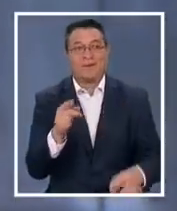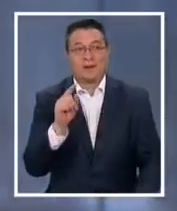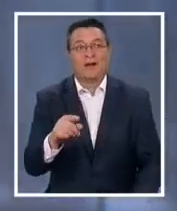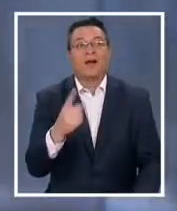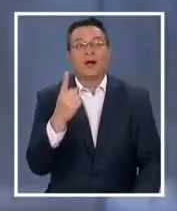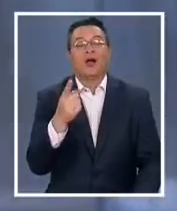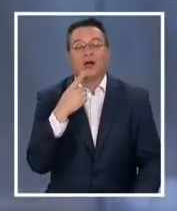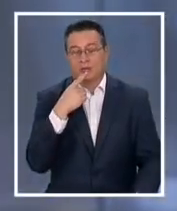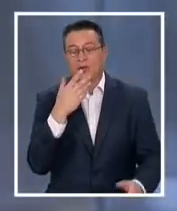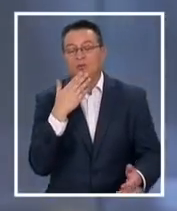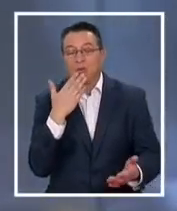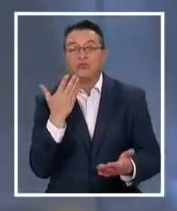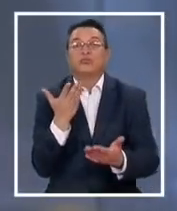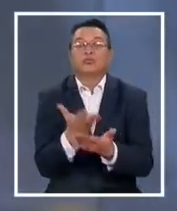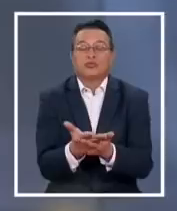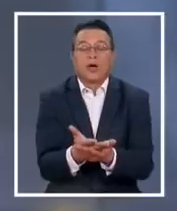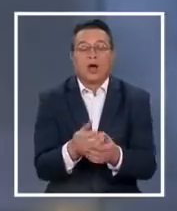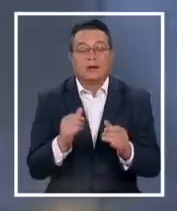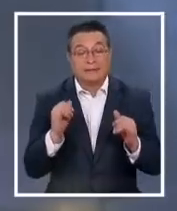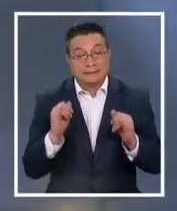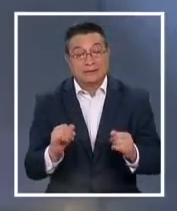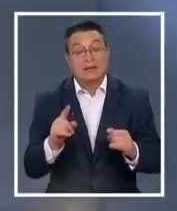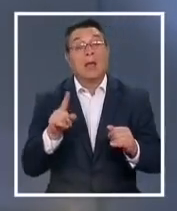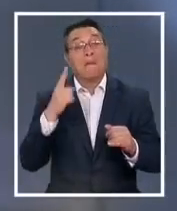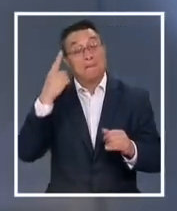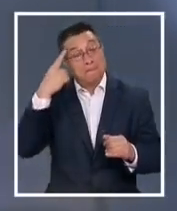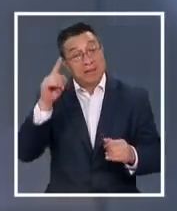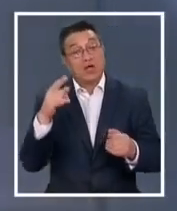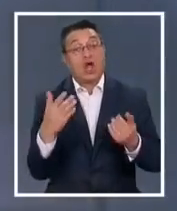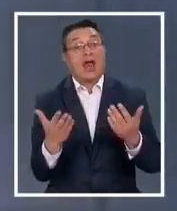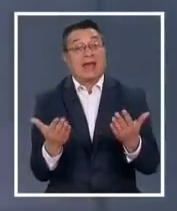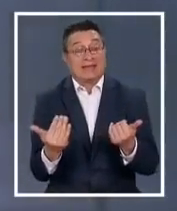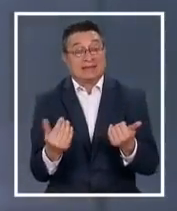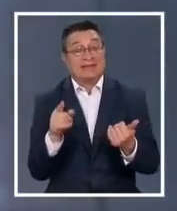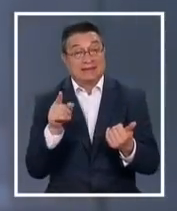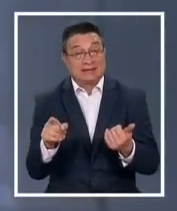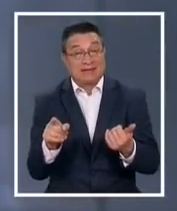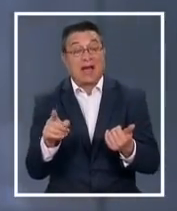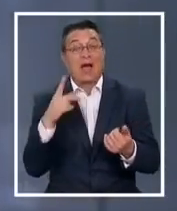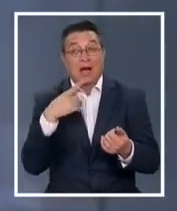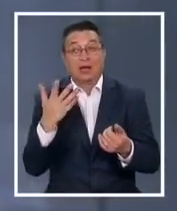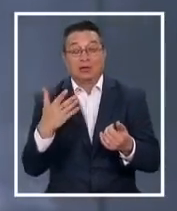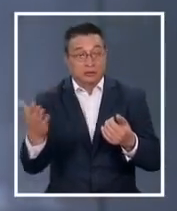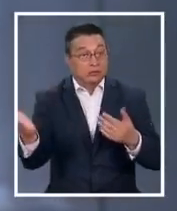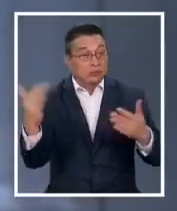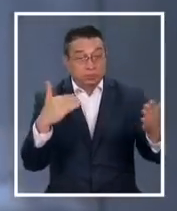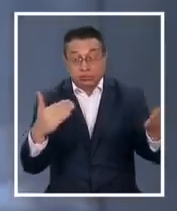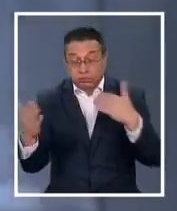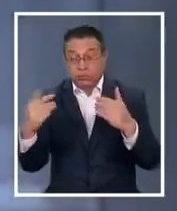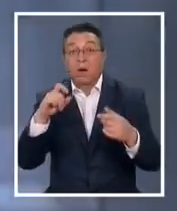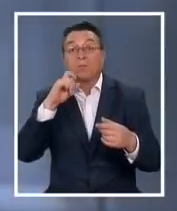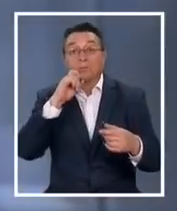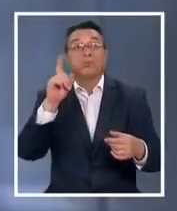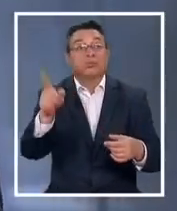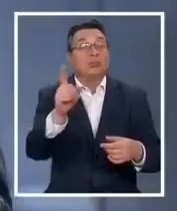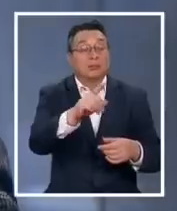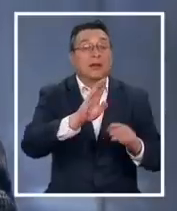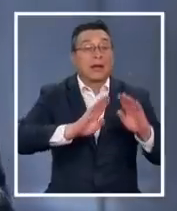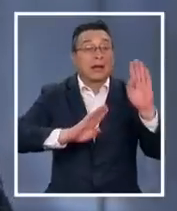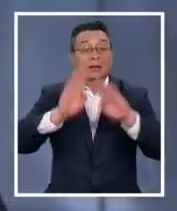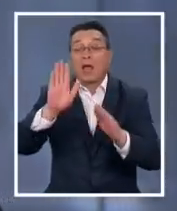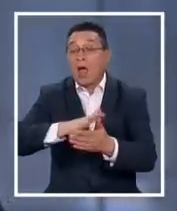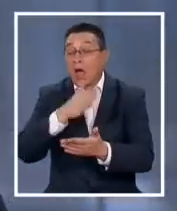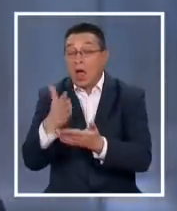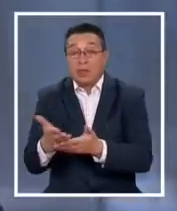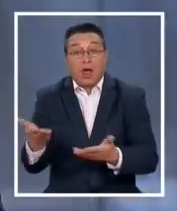un planteamiento, pero que requiere que a ese baile que estamos invitando haya bailarines. Y hasta ahora